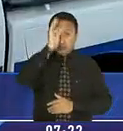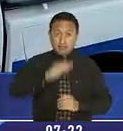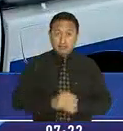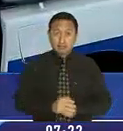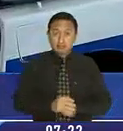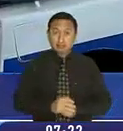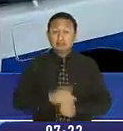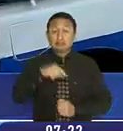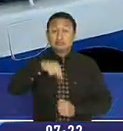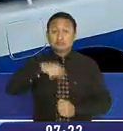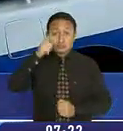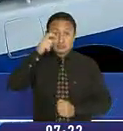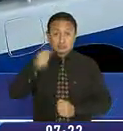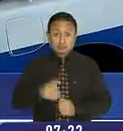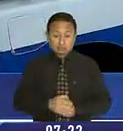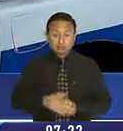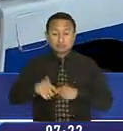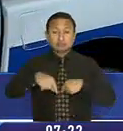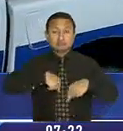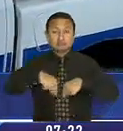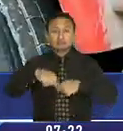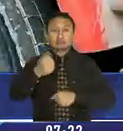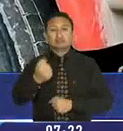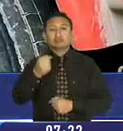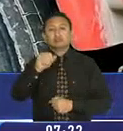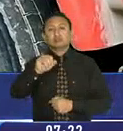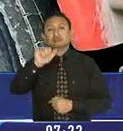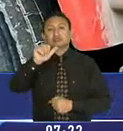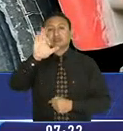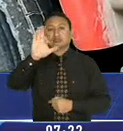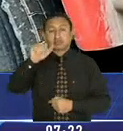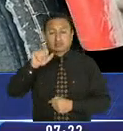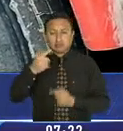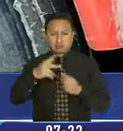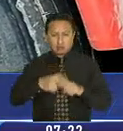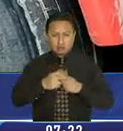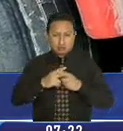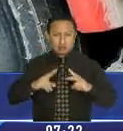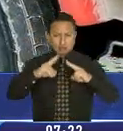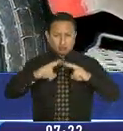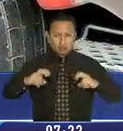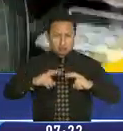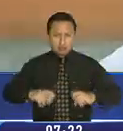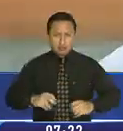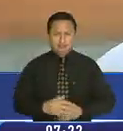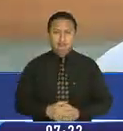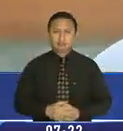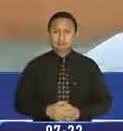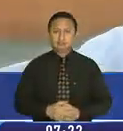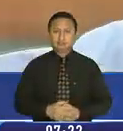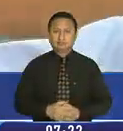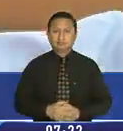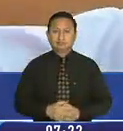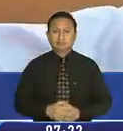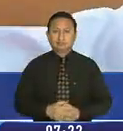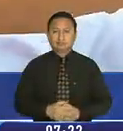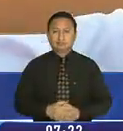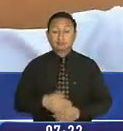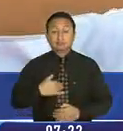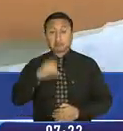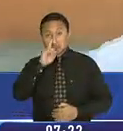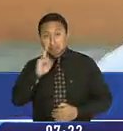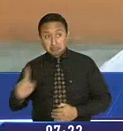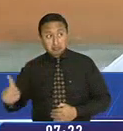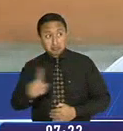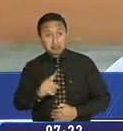Aquí llegaron la Fiscalía, Tránsito y el CIAT para poder realizar los trámites correspondientes. Y salimos a ver y el